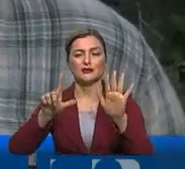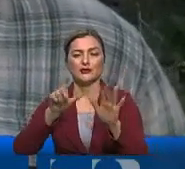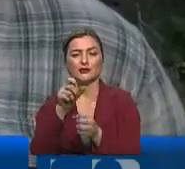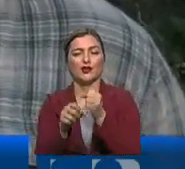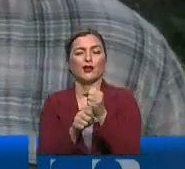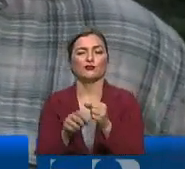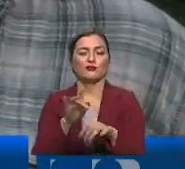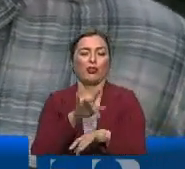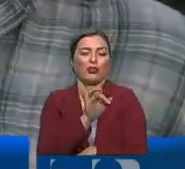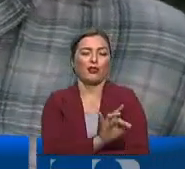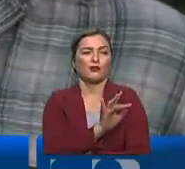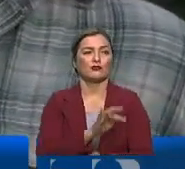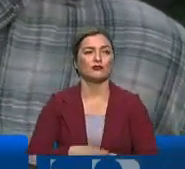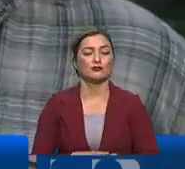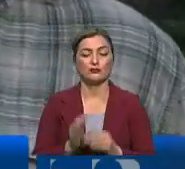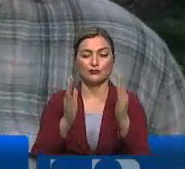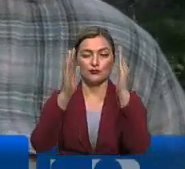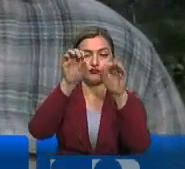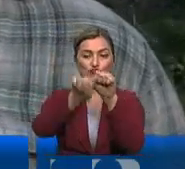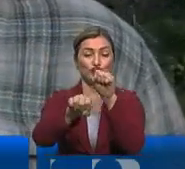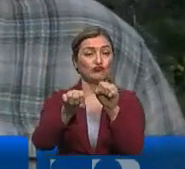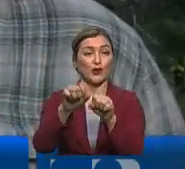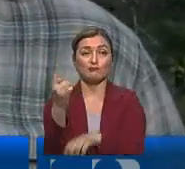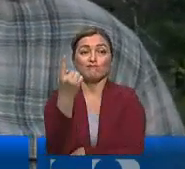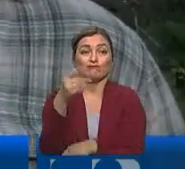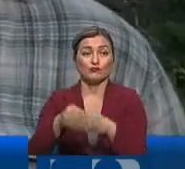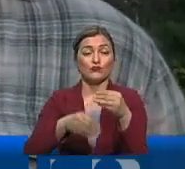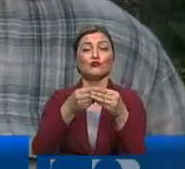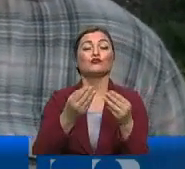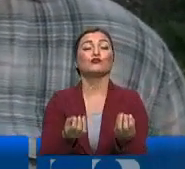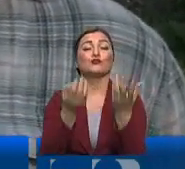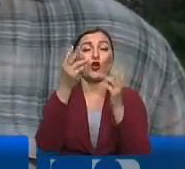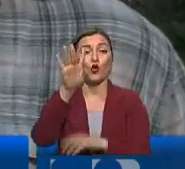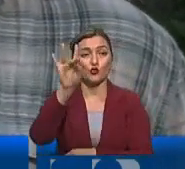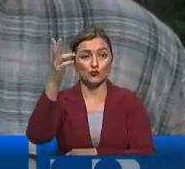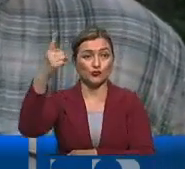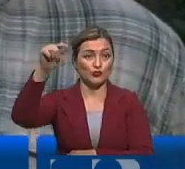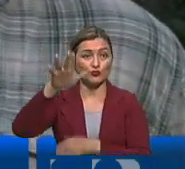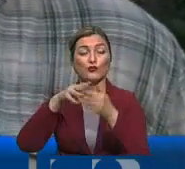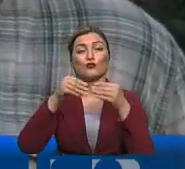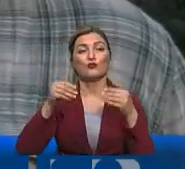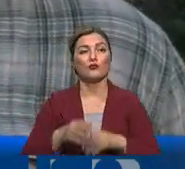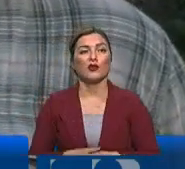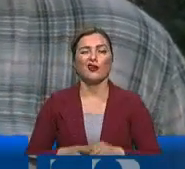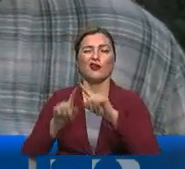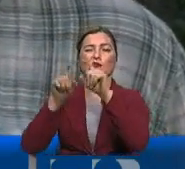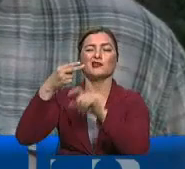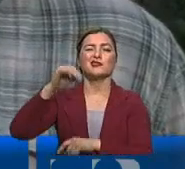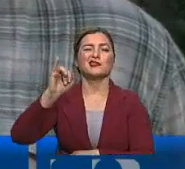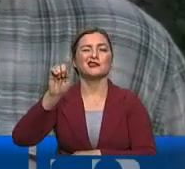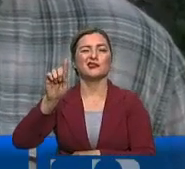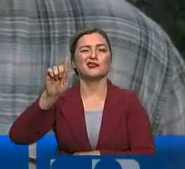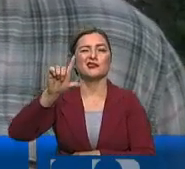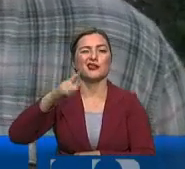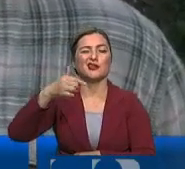absolutamente ha sido abandonado. Se destruye el edificio solito, ¿ya? Una inversión de alrededor de 8 millones de dólares que lo hizo la compañía Hidalgo